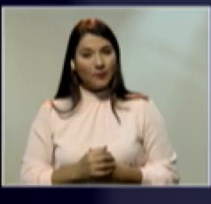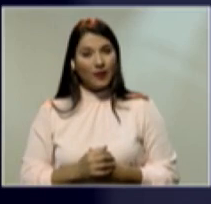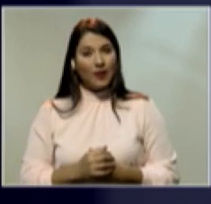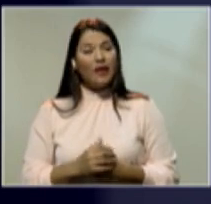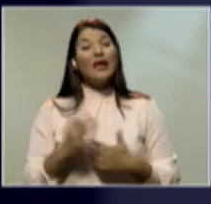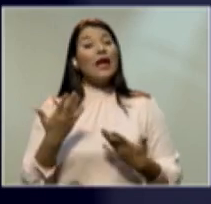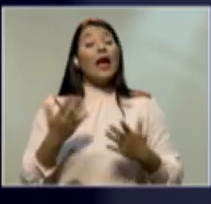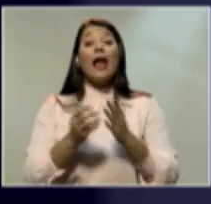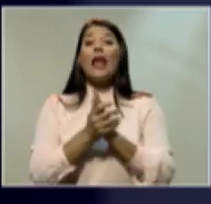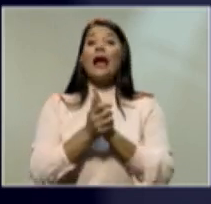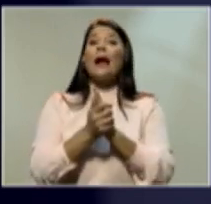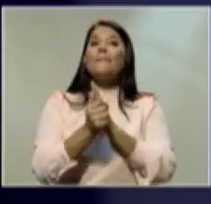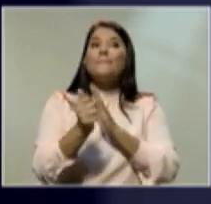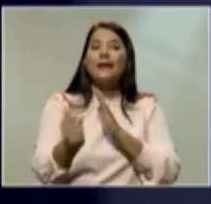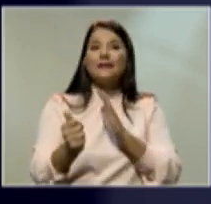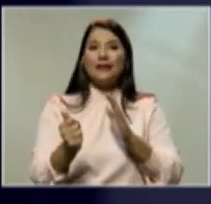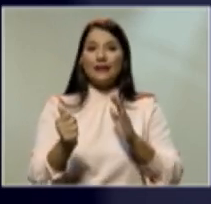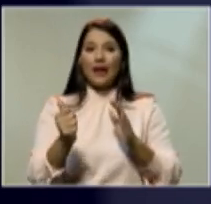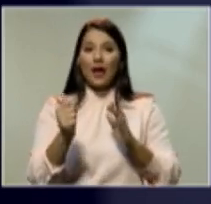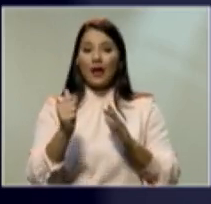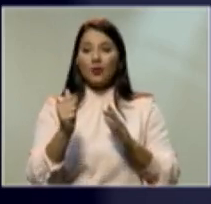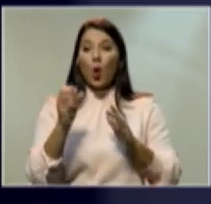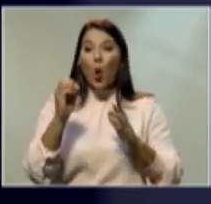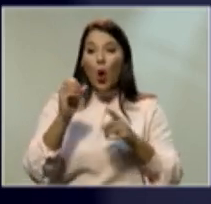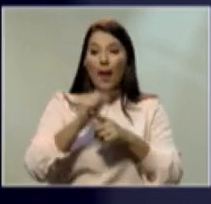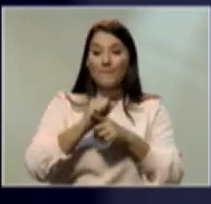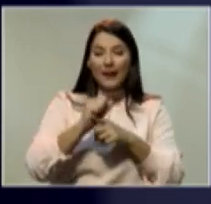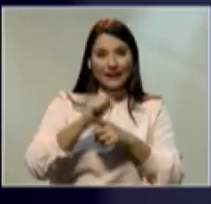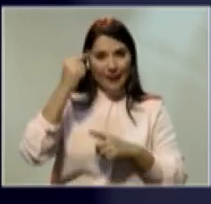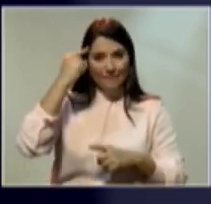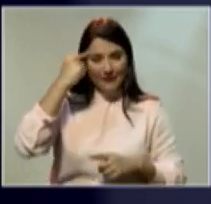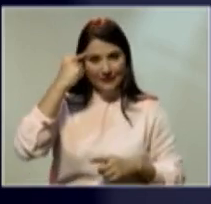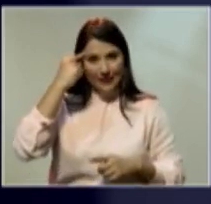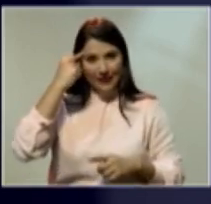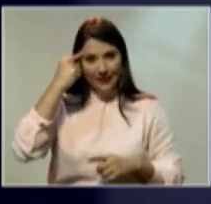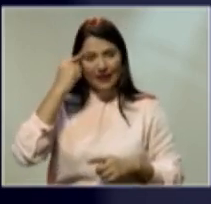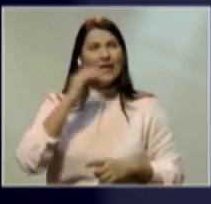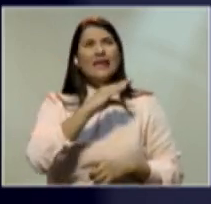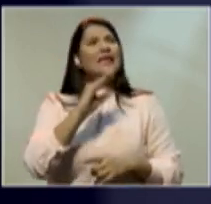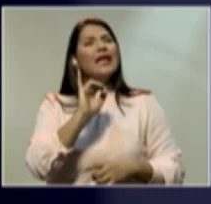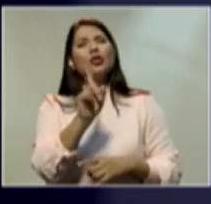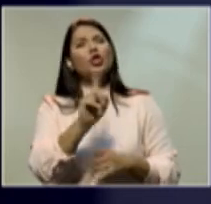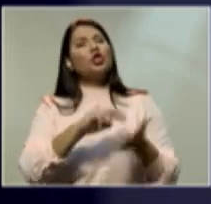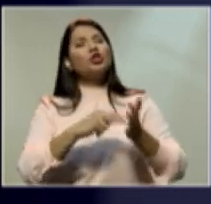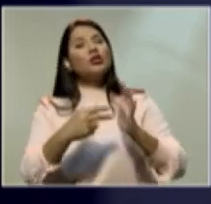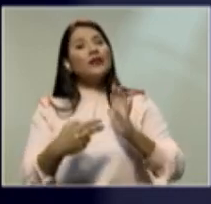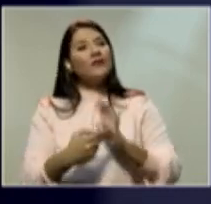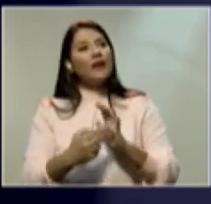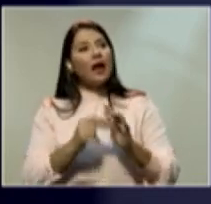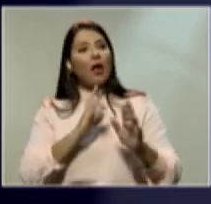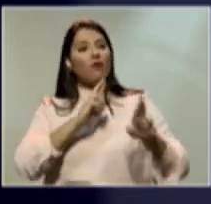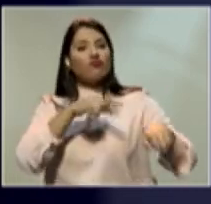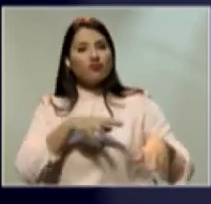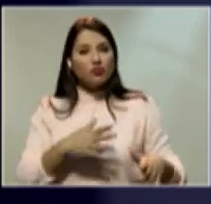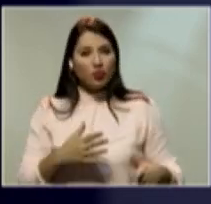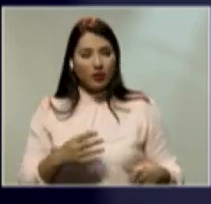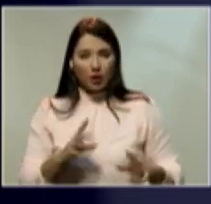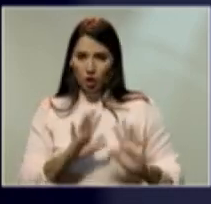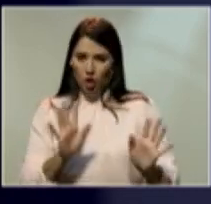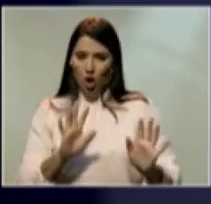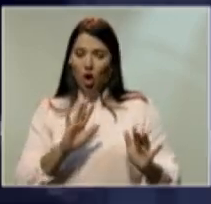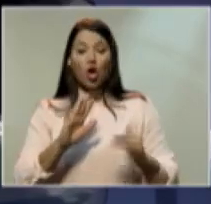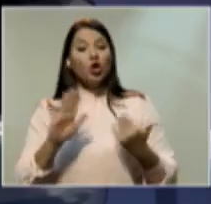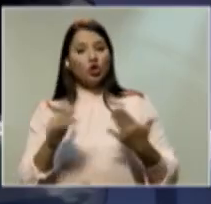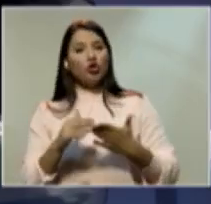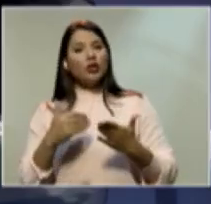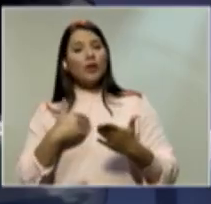la capacidad, el ejercicio de pensar, ¿no? Y esto no tiene que ver con reaccionar, todos podemos